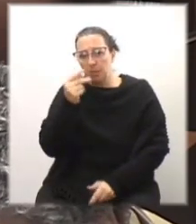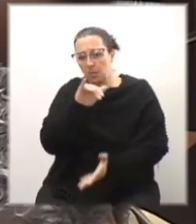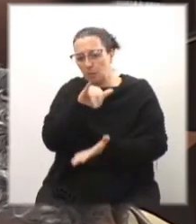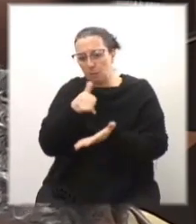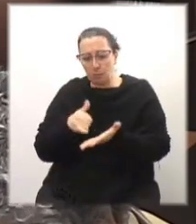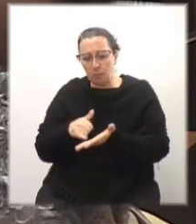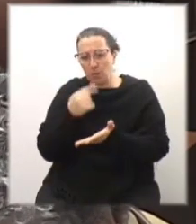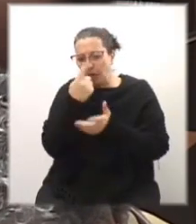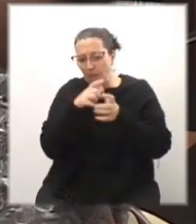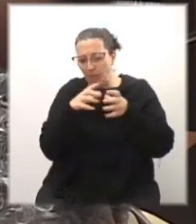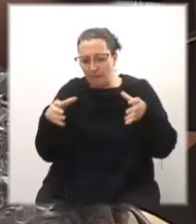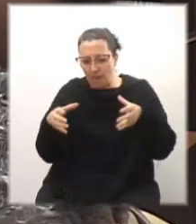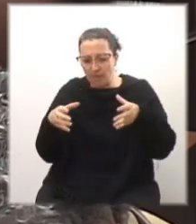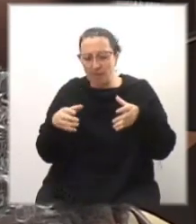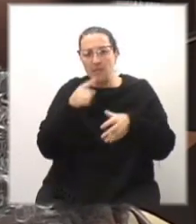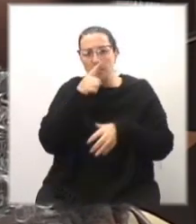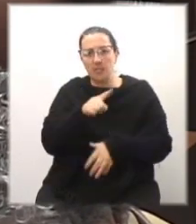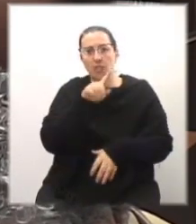cada vianda es de